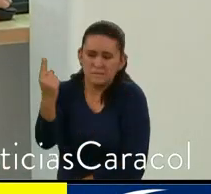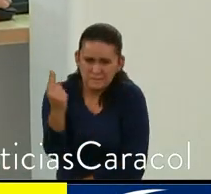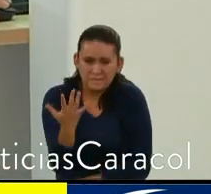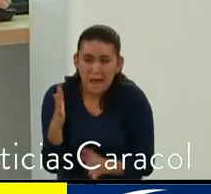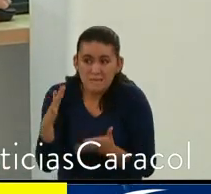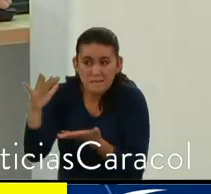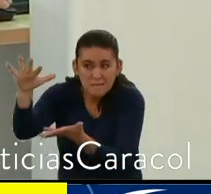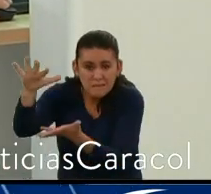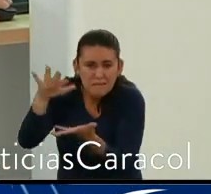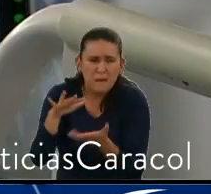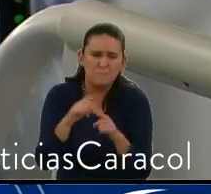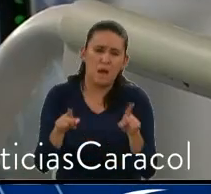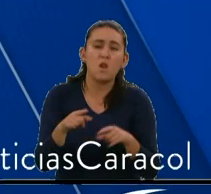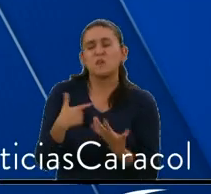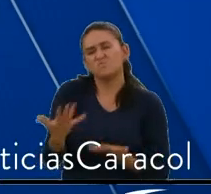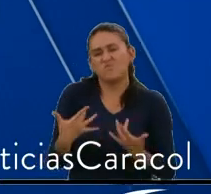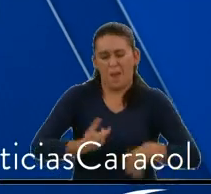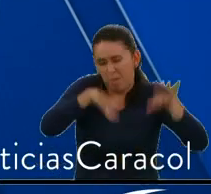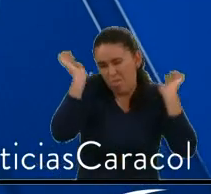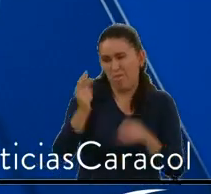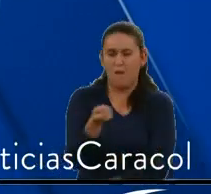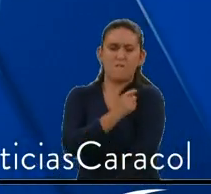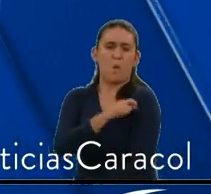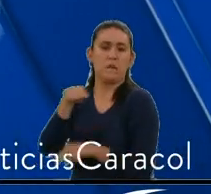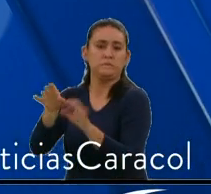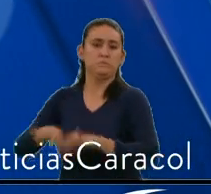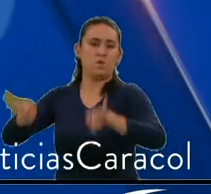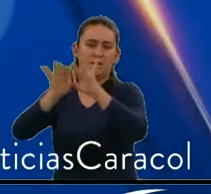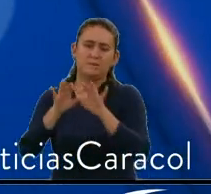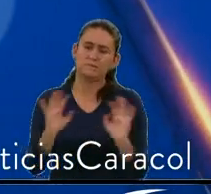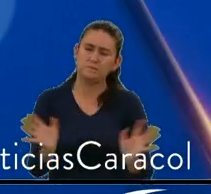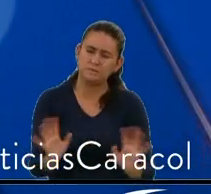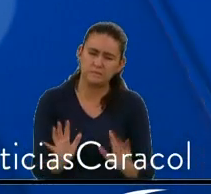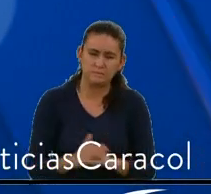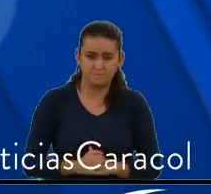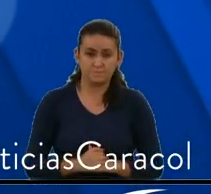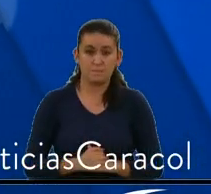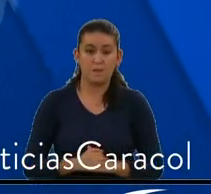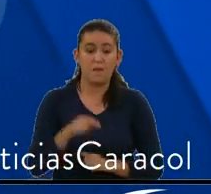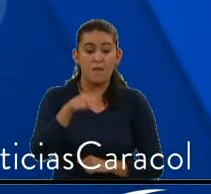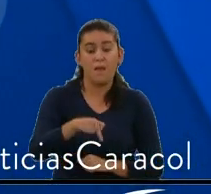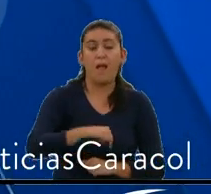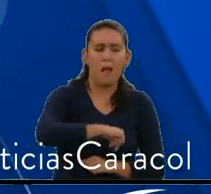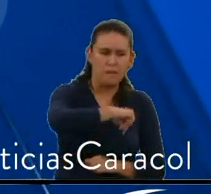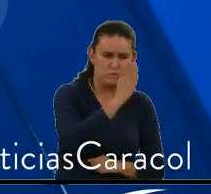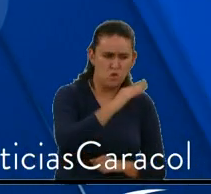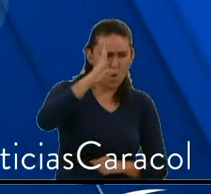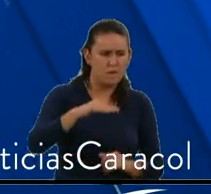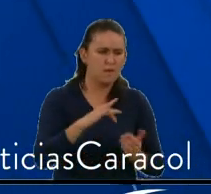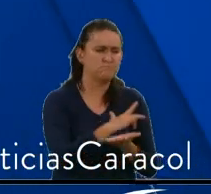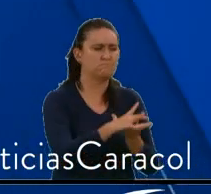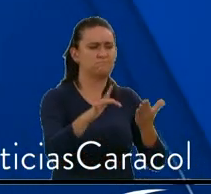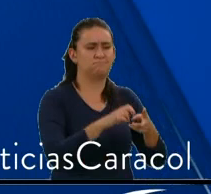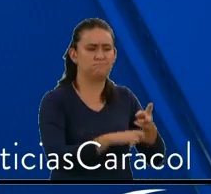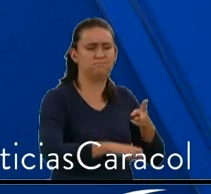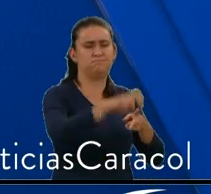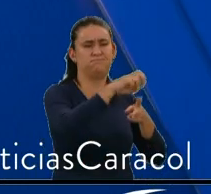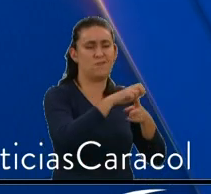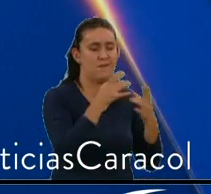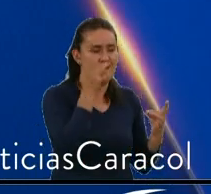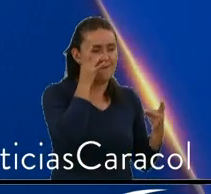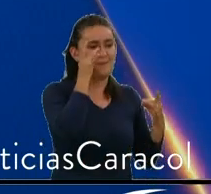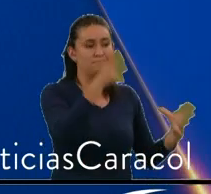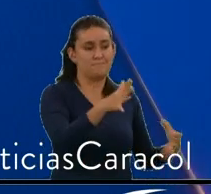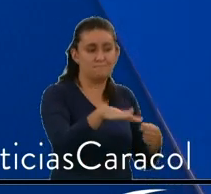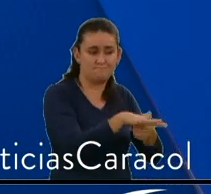el momento de la vacuna. No es el momento de viajar, alcalde, y Antioquia está en alerta roja hospitalaria. ¿Y qué tan grave está la situación en este momento